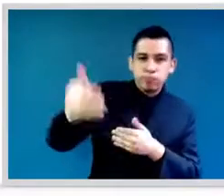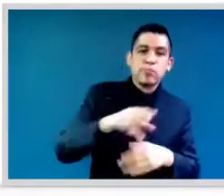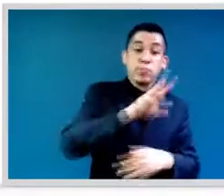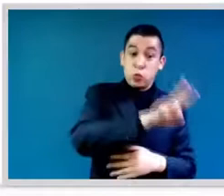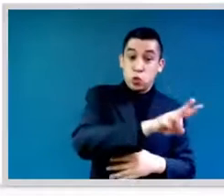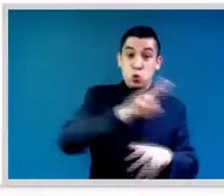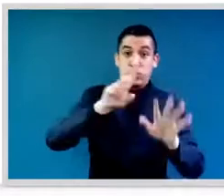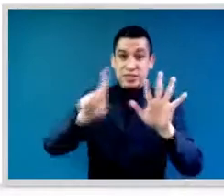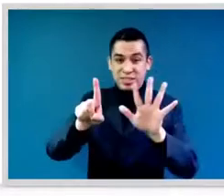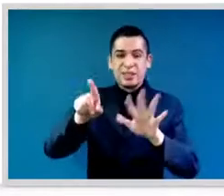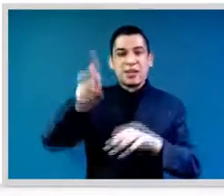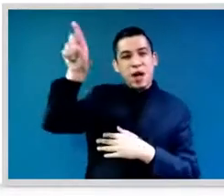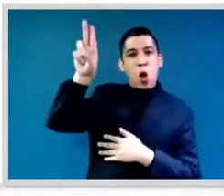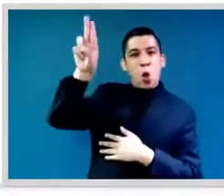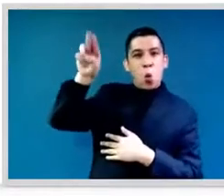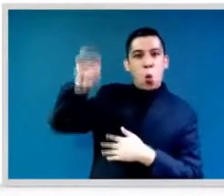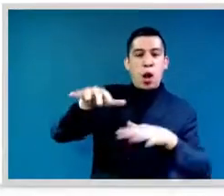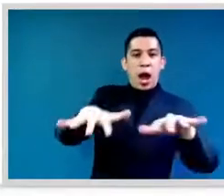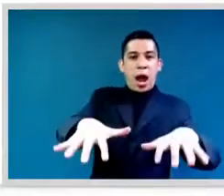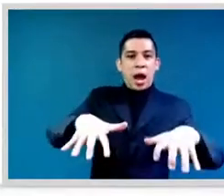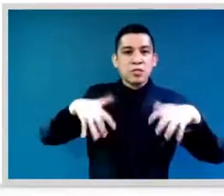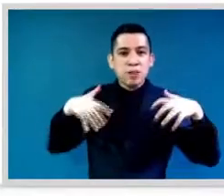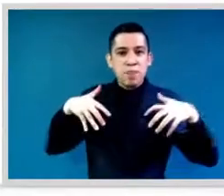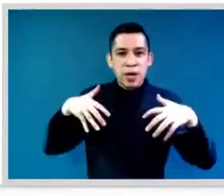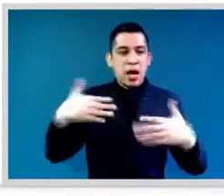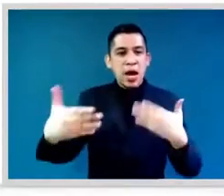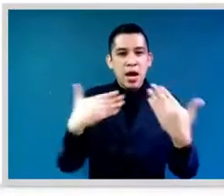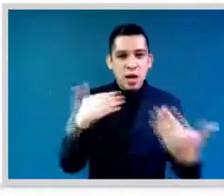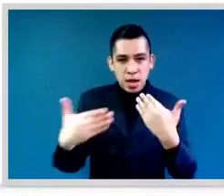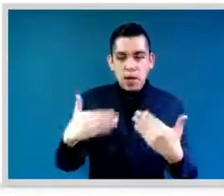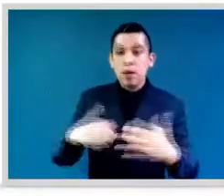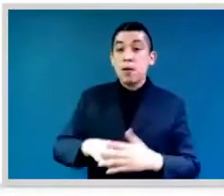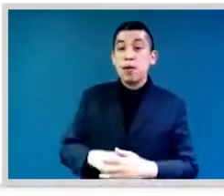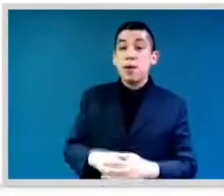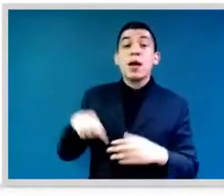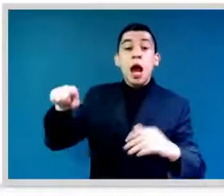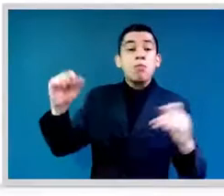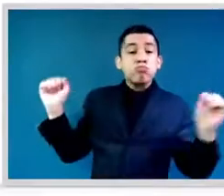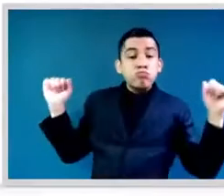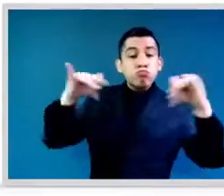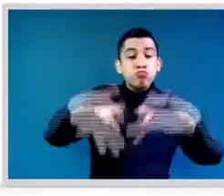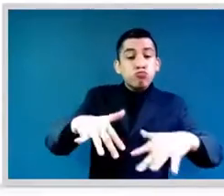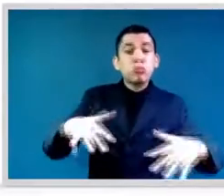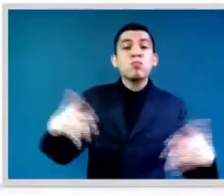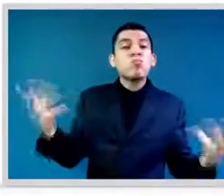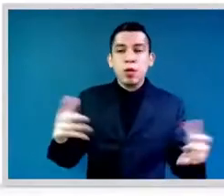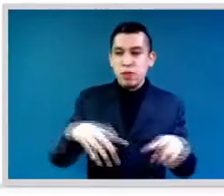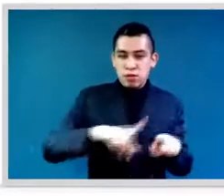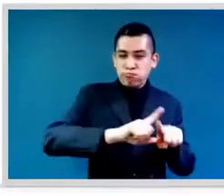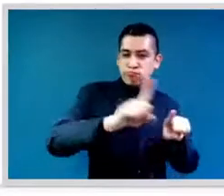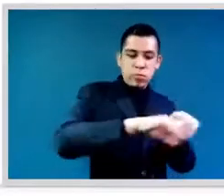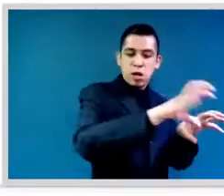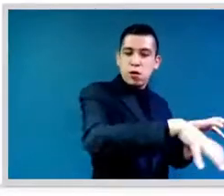Este foro es un encuentro intersectorial, interseccional